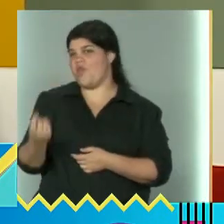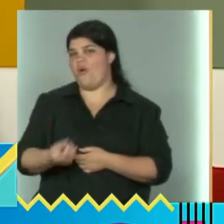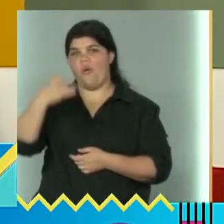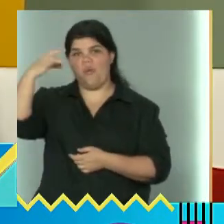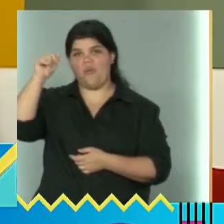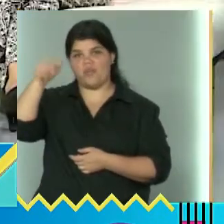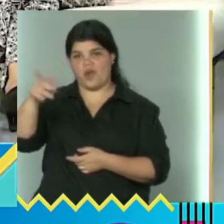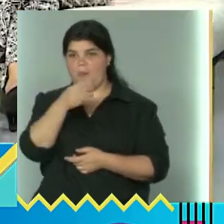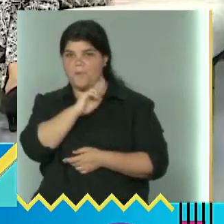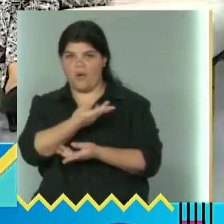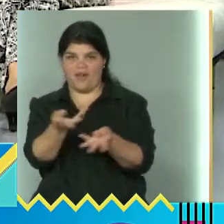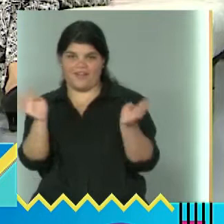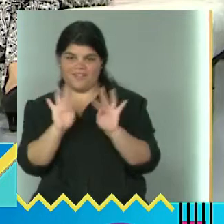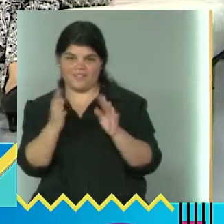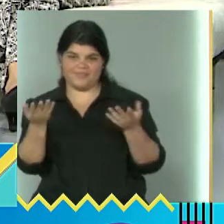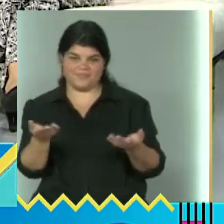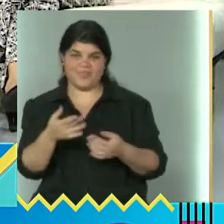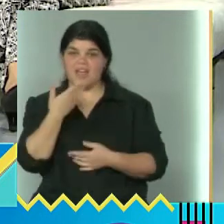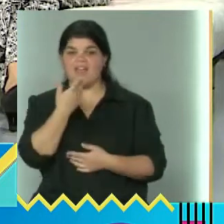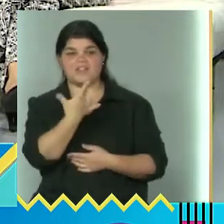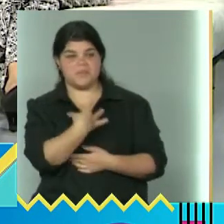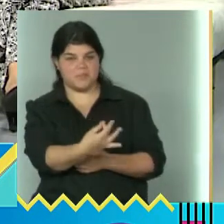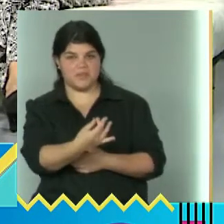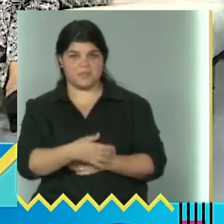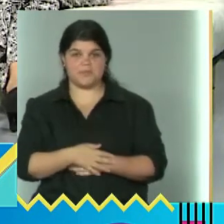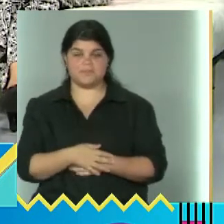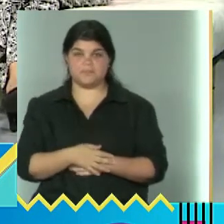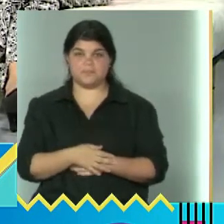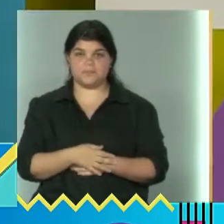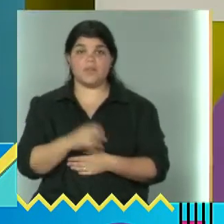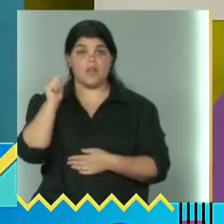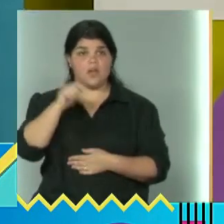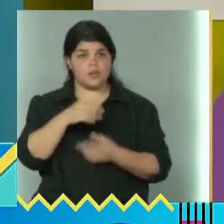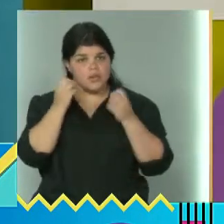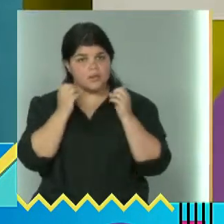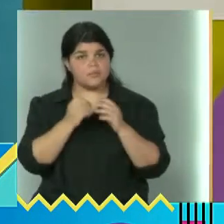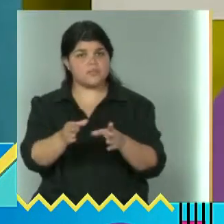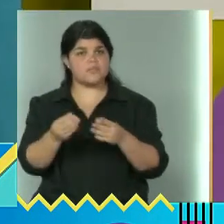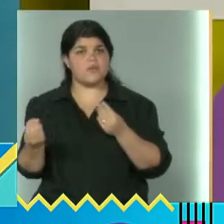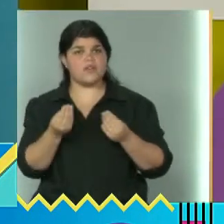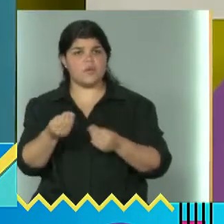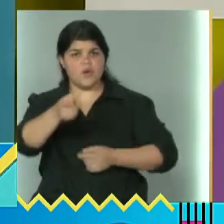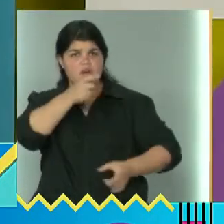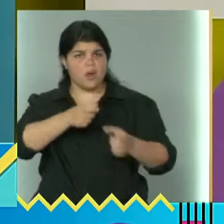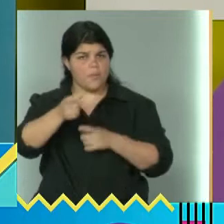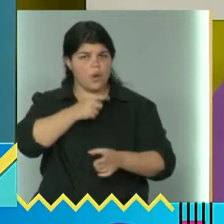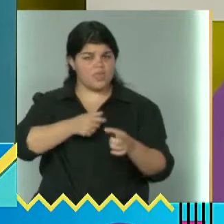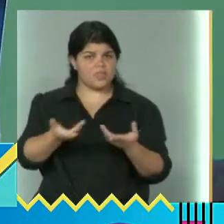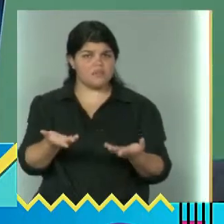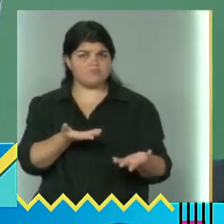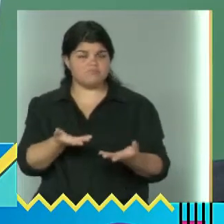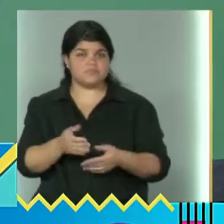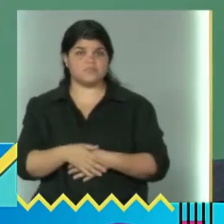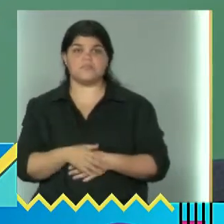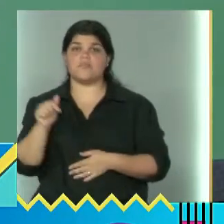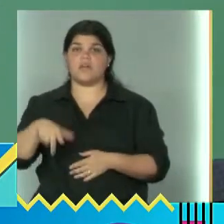tardes y gracias por invitarme. Muchísimas gracias a vos. Bueno, Caro, empecemos a ver si le encontramos alguna respuesta a esto del coaching. Así es. Bueno, vamos a ir